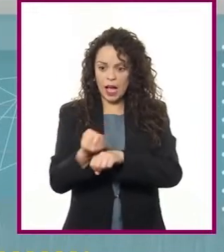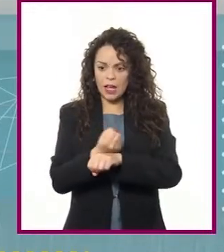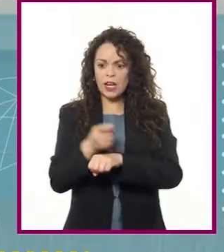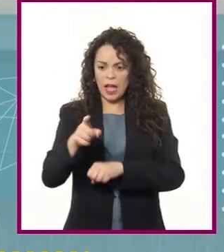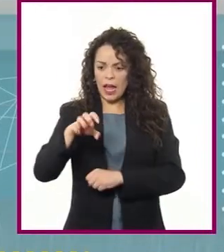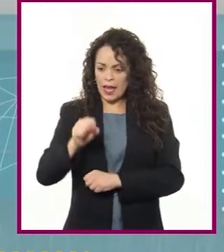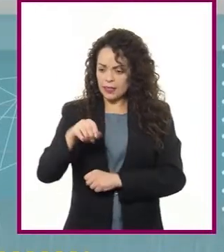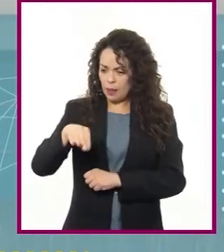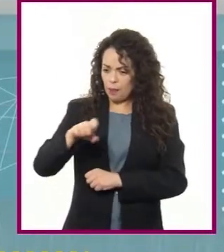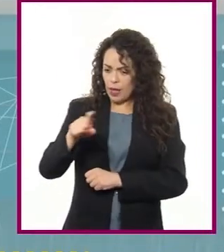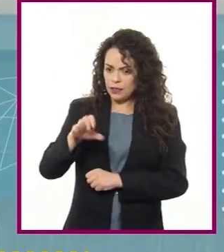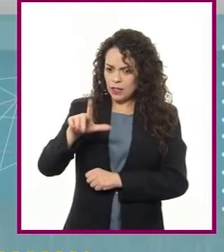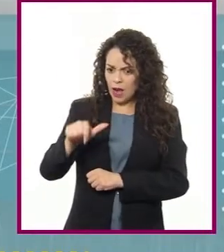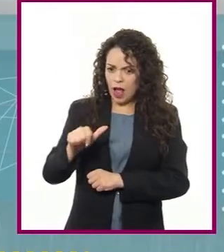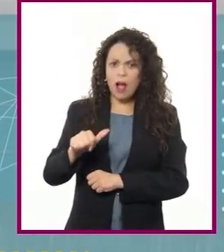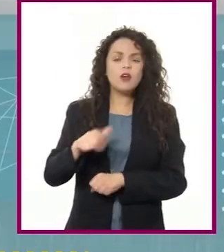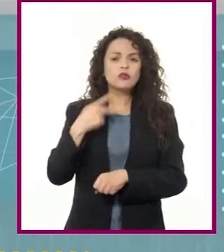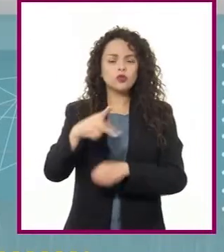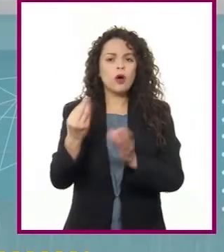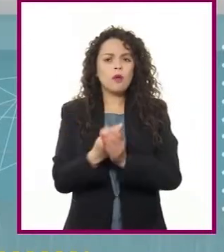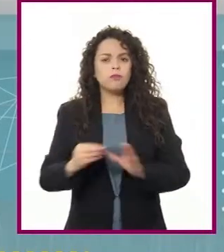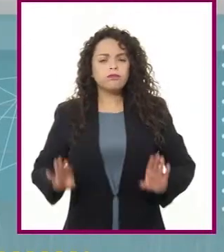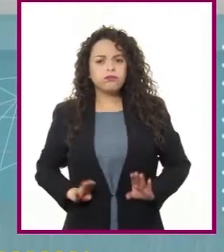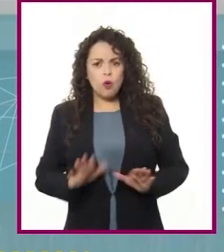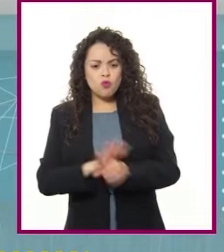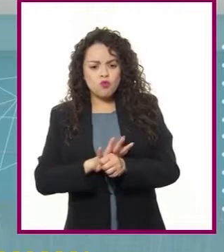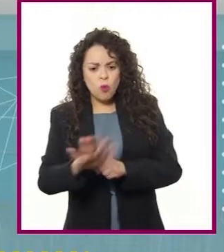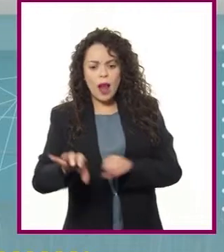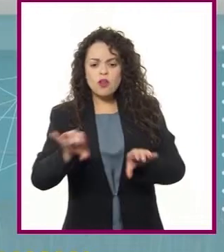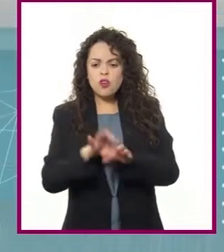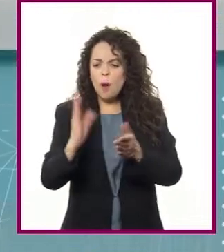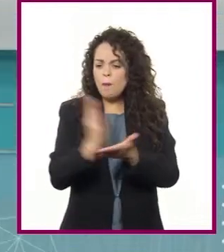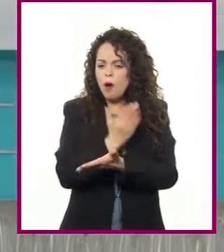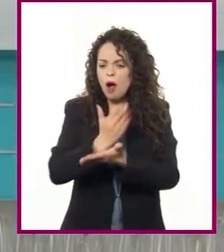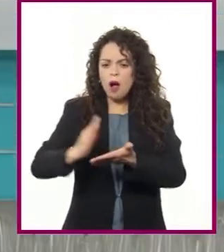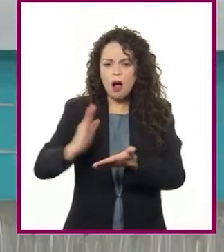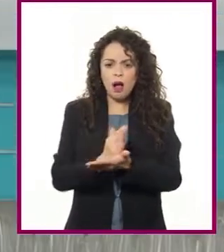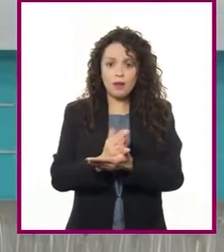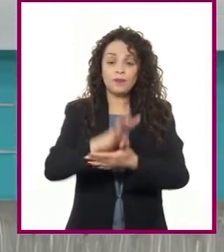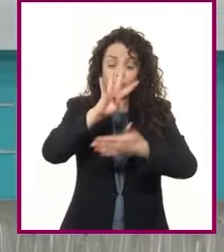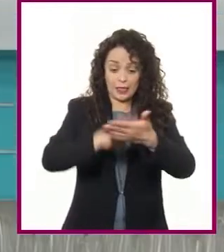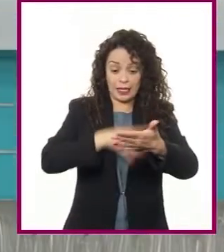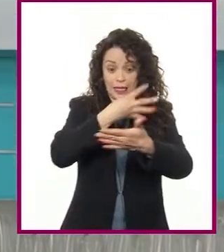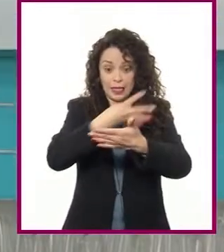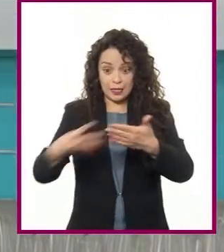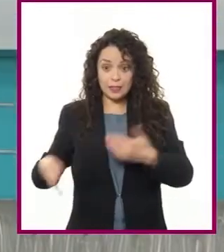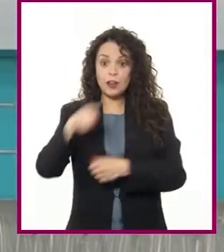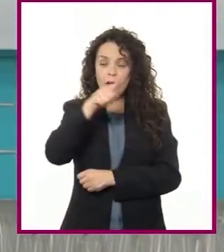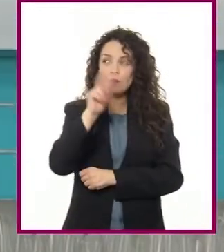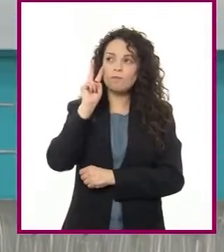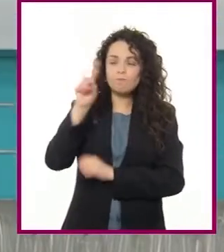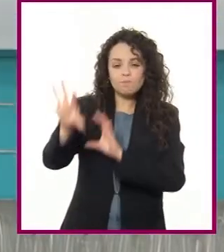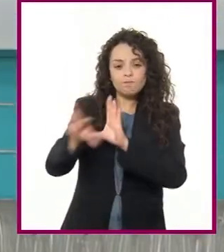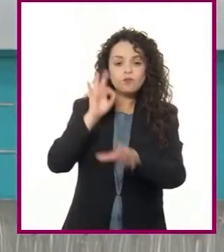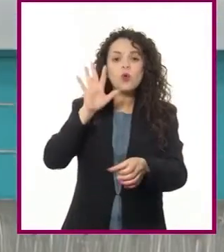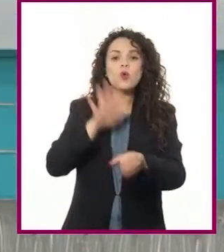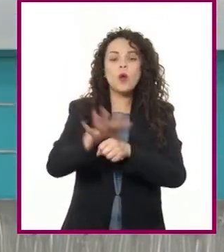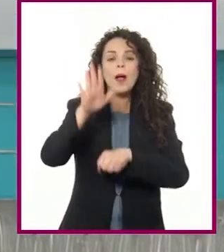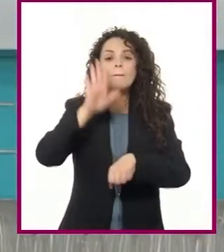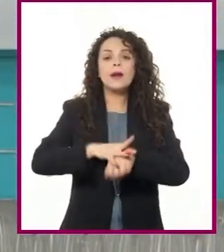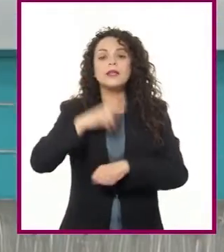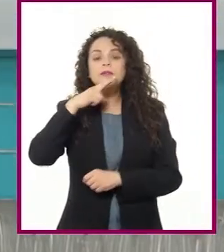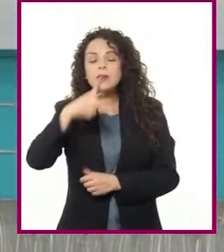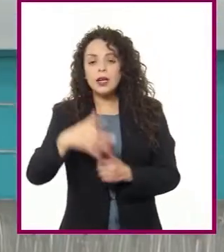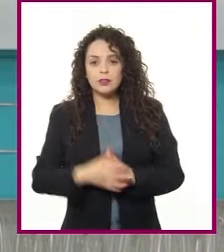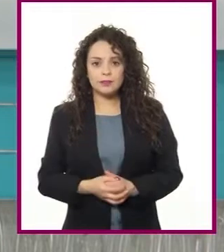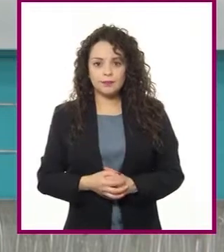tipo? ¿Cómo podríamos separar sus componentes? De acuerdo con nuestro tabulador, elijan el método que ustedes consideren mejor. Mientras